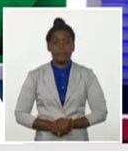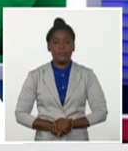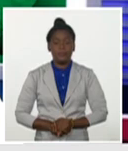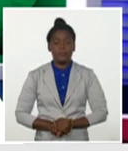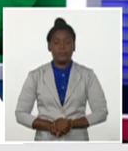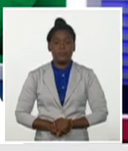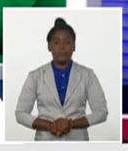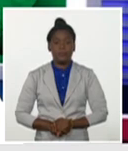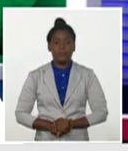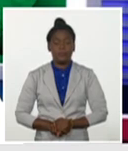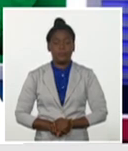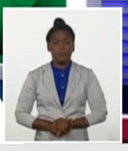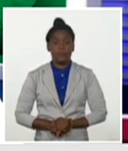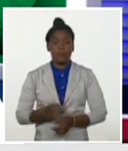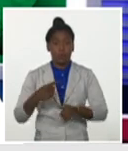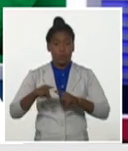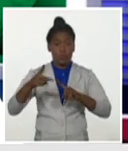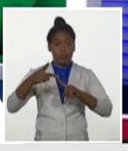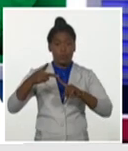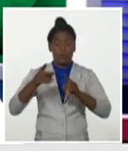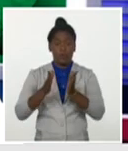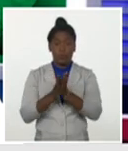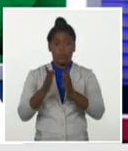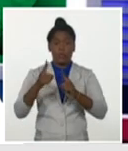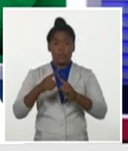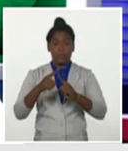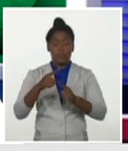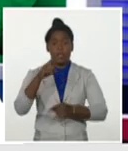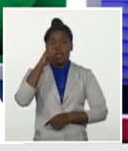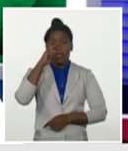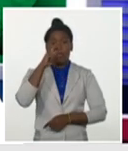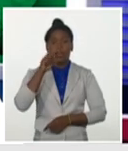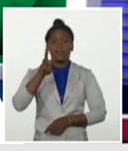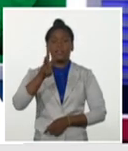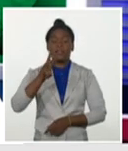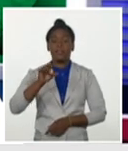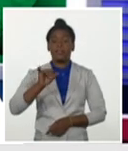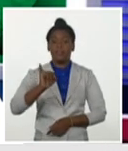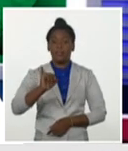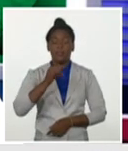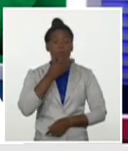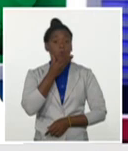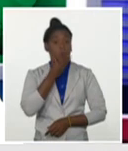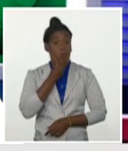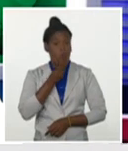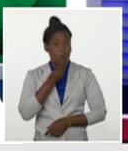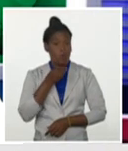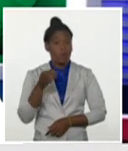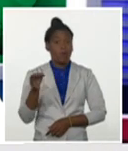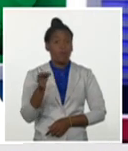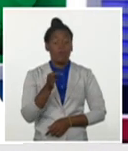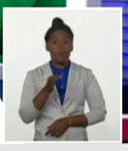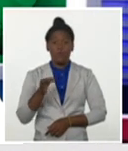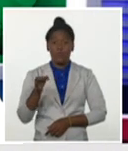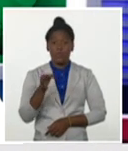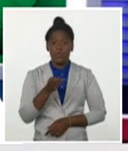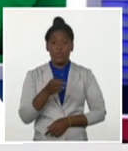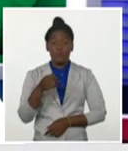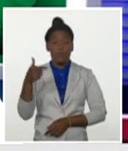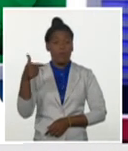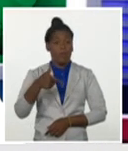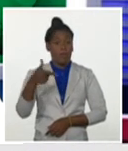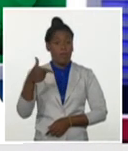Fallece un paciente muy joven, 36 años de edad, del municipio de Jagüey Grande,